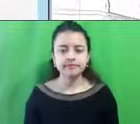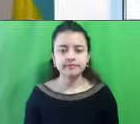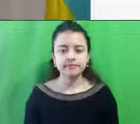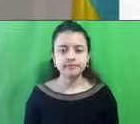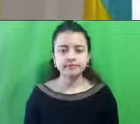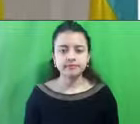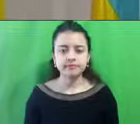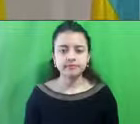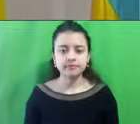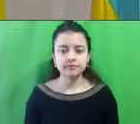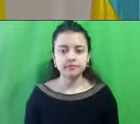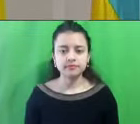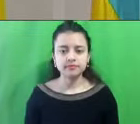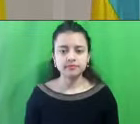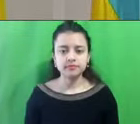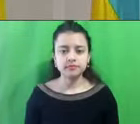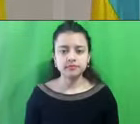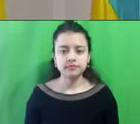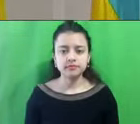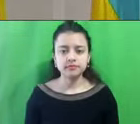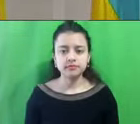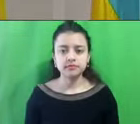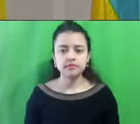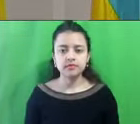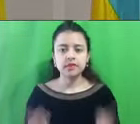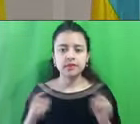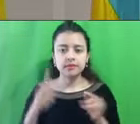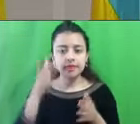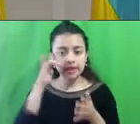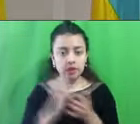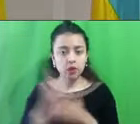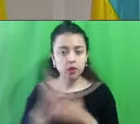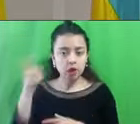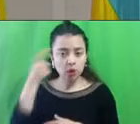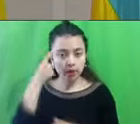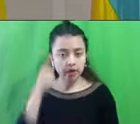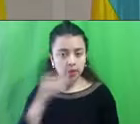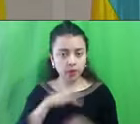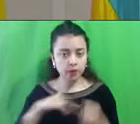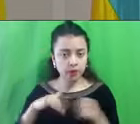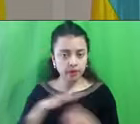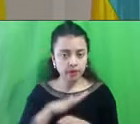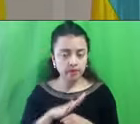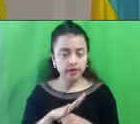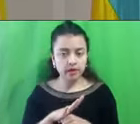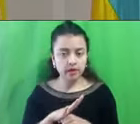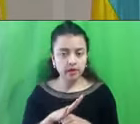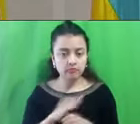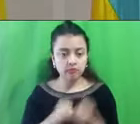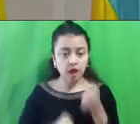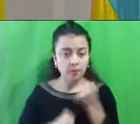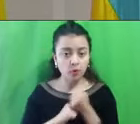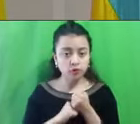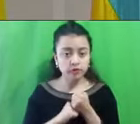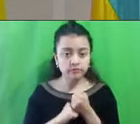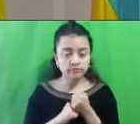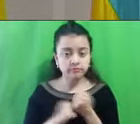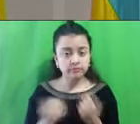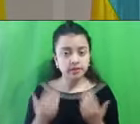también es una gran apuesta del señor gobernador Nicolás García y de muchas personas más que están apoyando este proyecto.